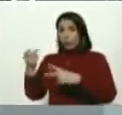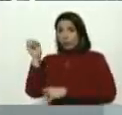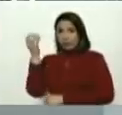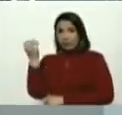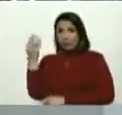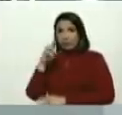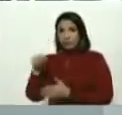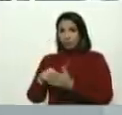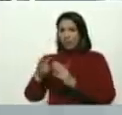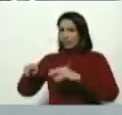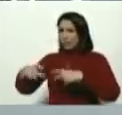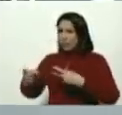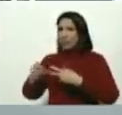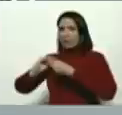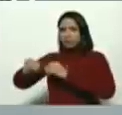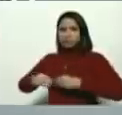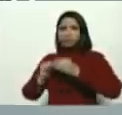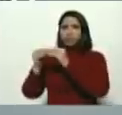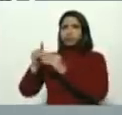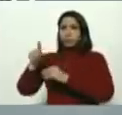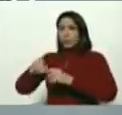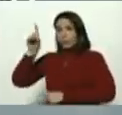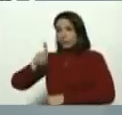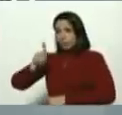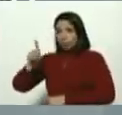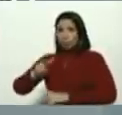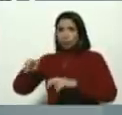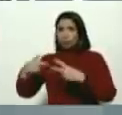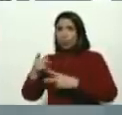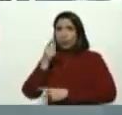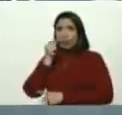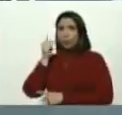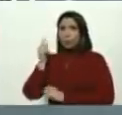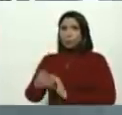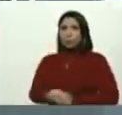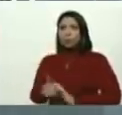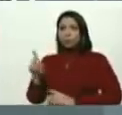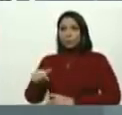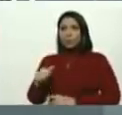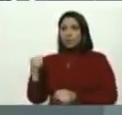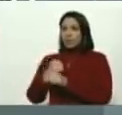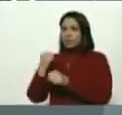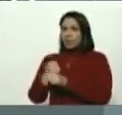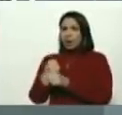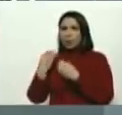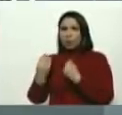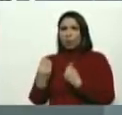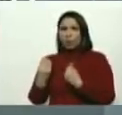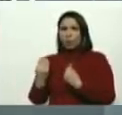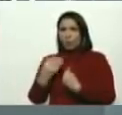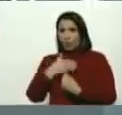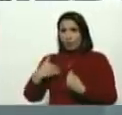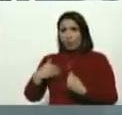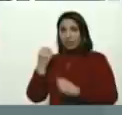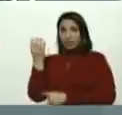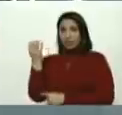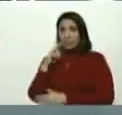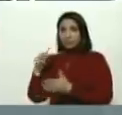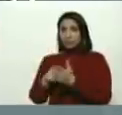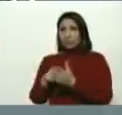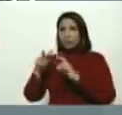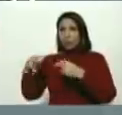Asamblea renovada, tanto en sus diputados como diputadas, como en su agenda de trabajo. Quieren una Asamblea Nacional